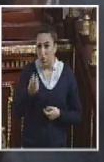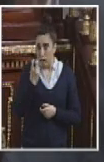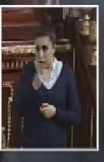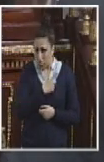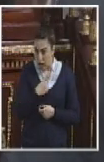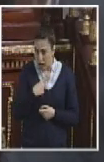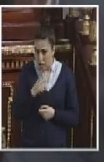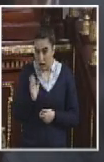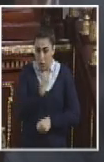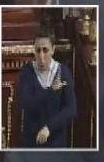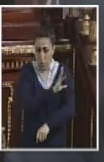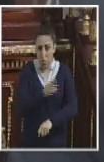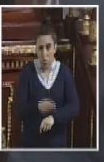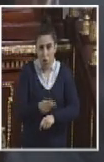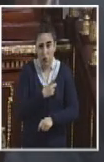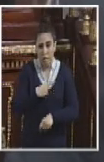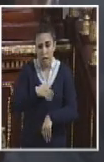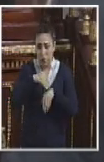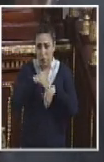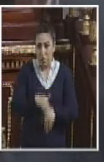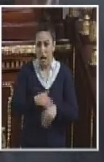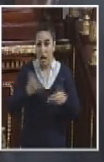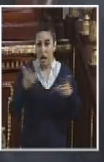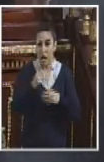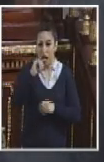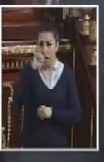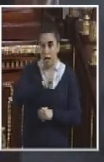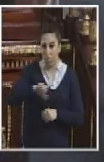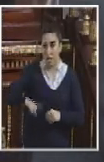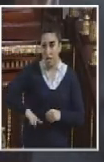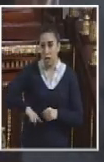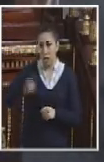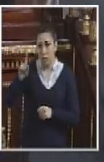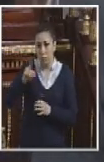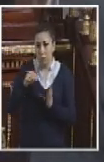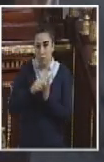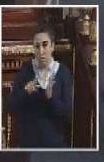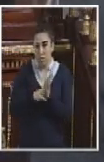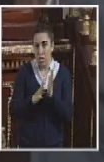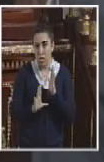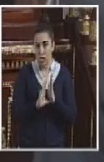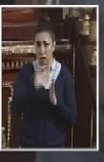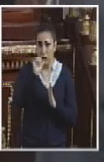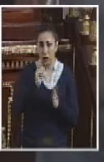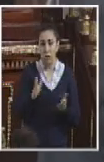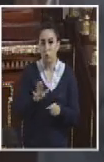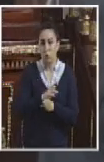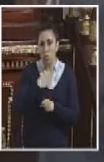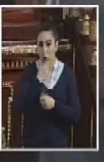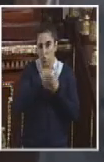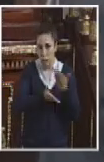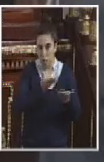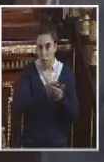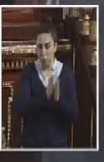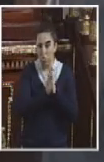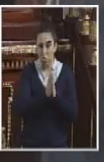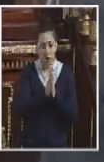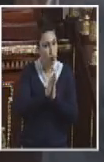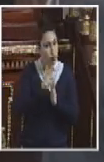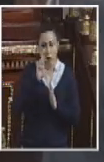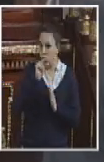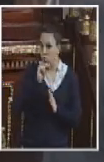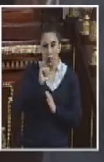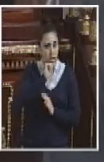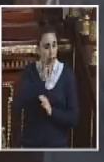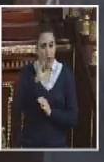lo que debe de haber mandado la jefa de gobierno según nuestra Constitución. Por eso es la petición de que no turne a